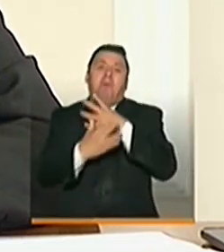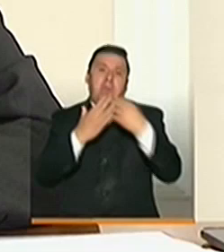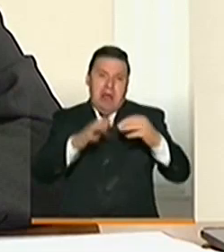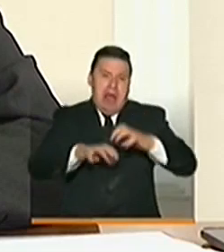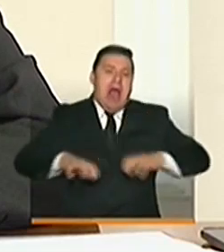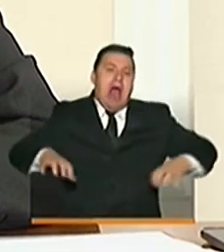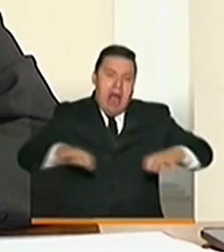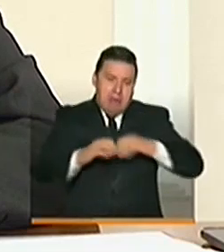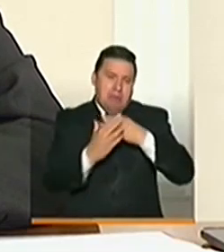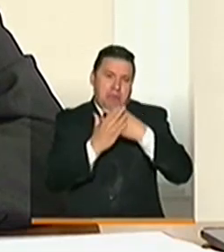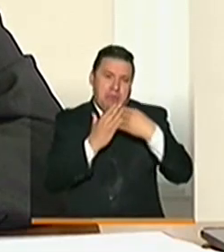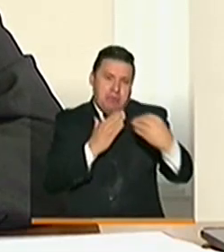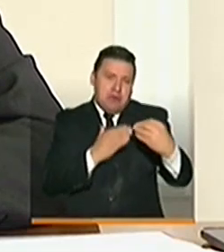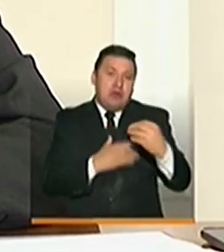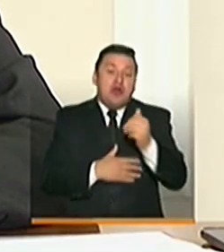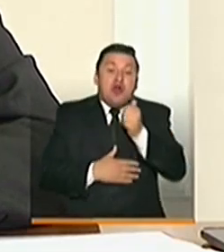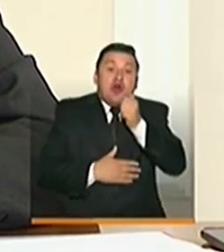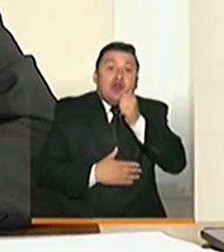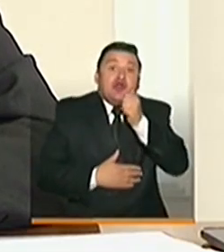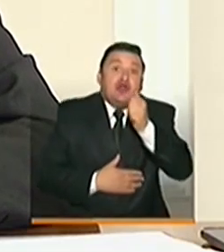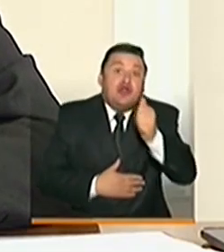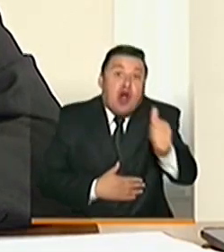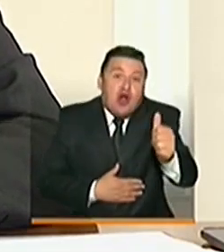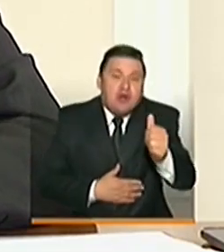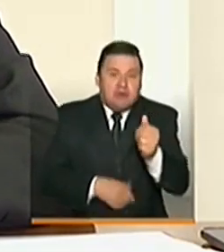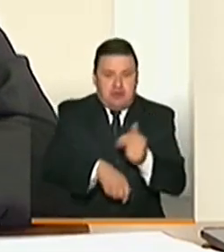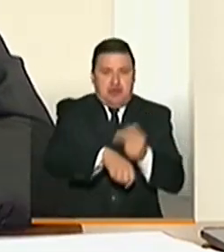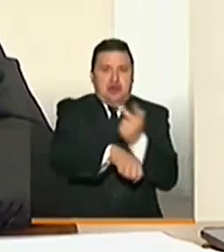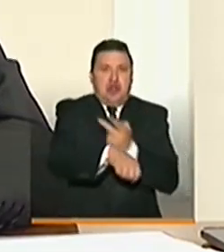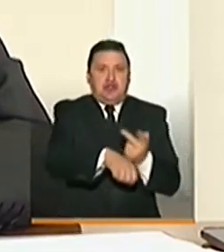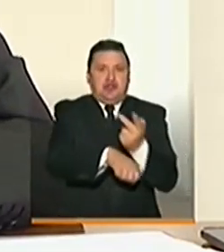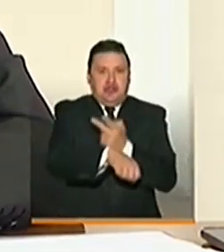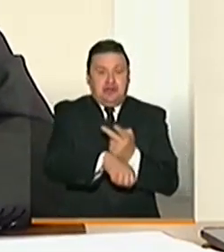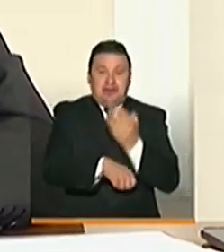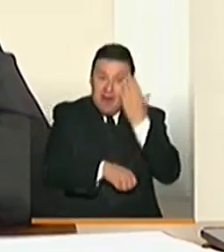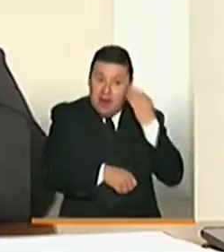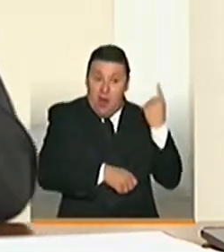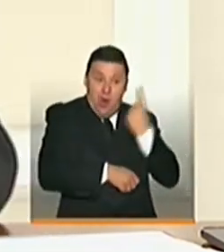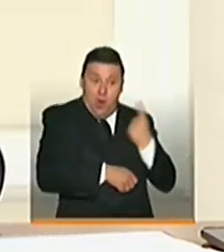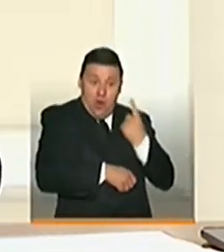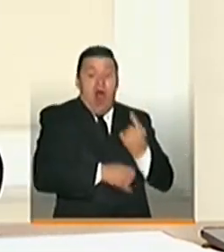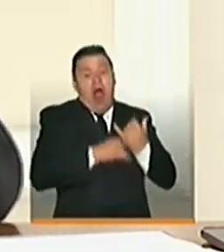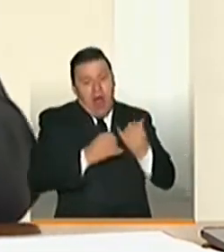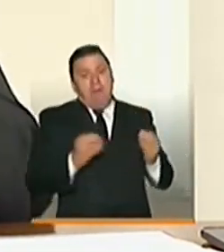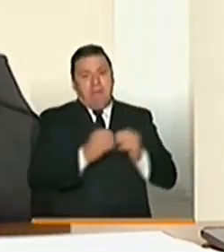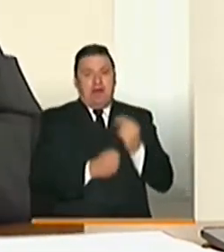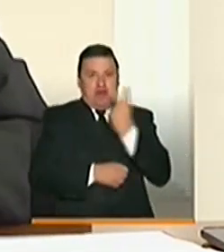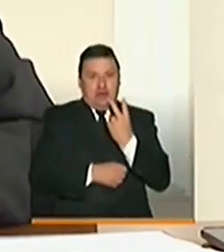al aire libre todos los días dos horas diarias ampliamos de una hora a dos horas